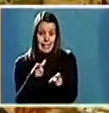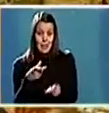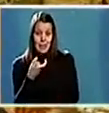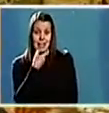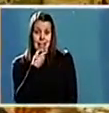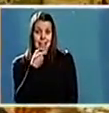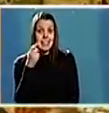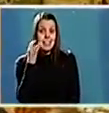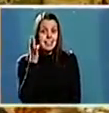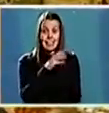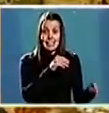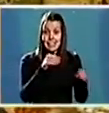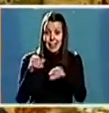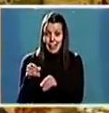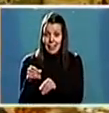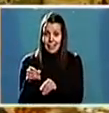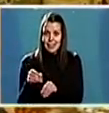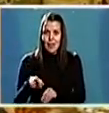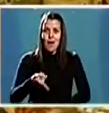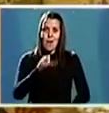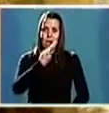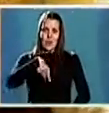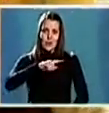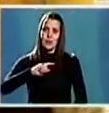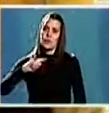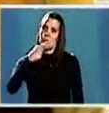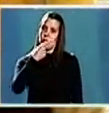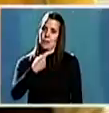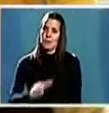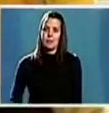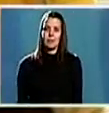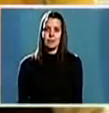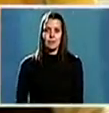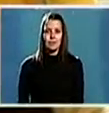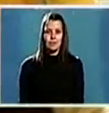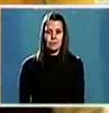galletas saladas, pois nos foi, é dicir, as galletas mariñeiras quedaron como primeiras.